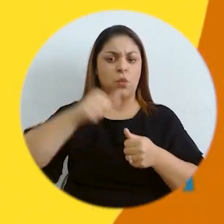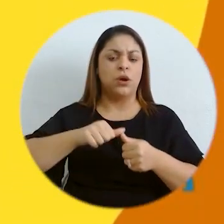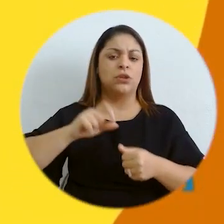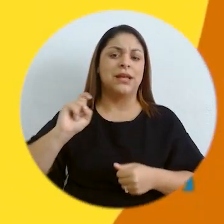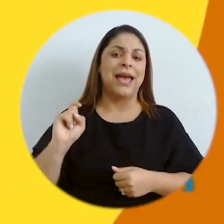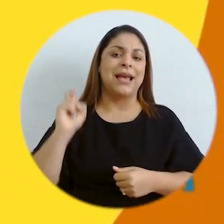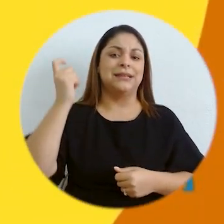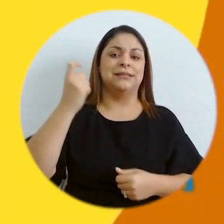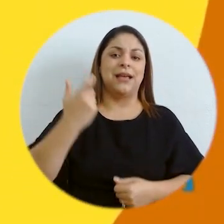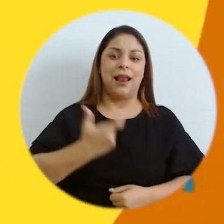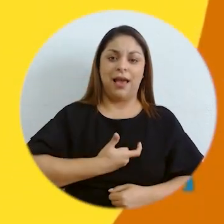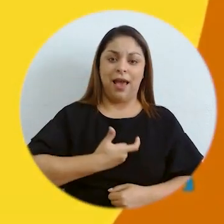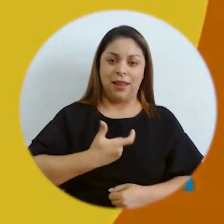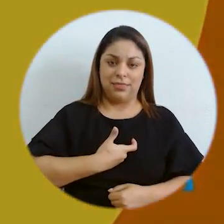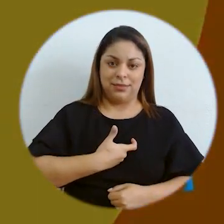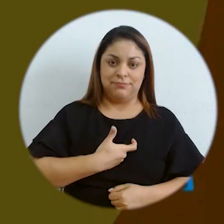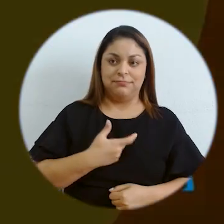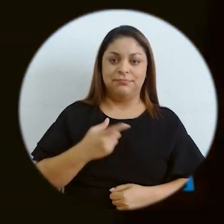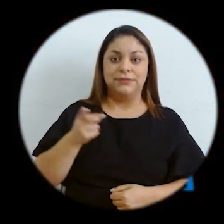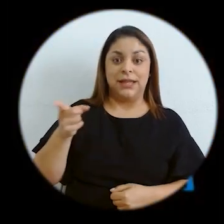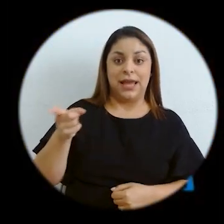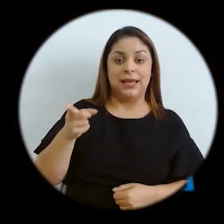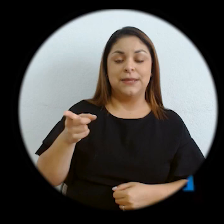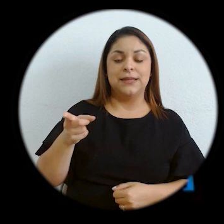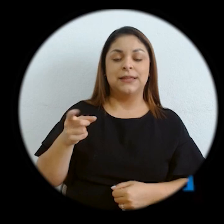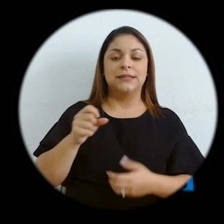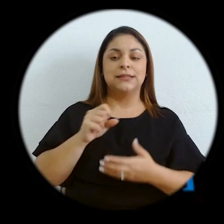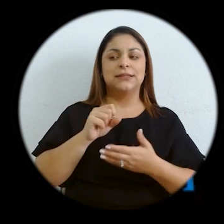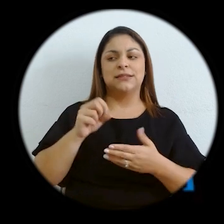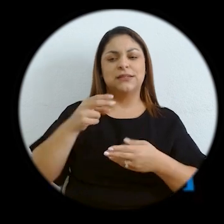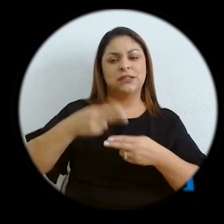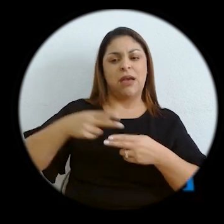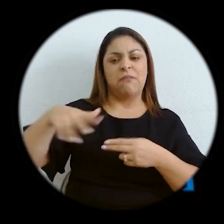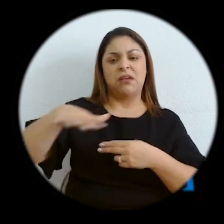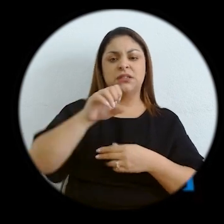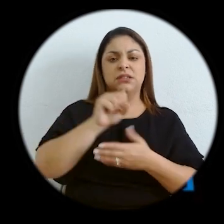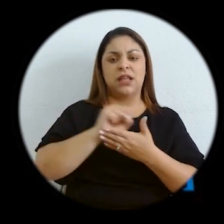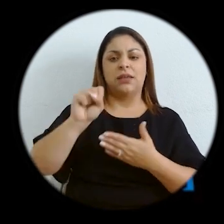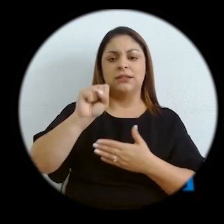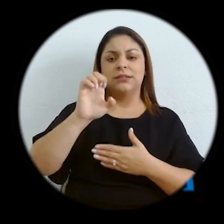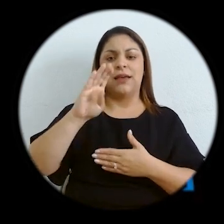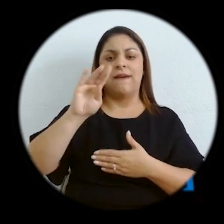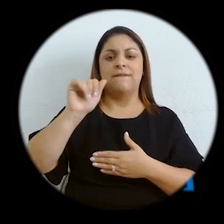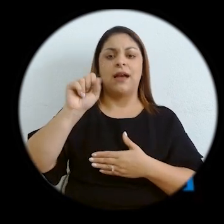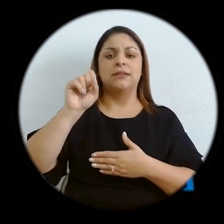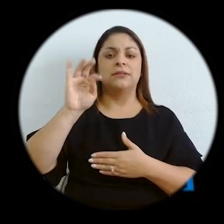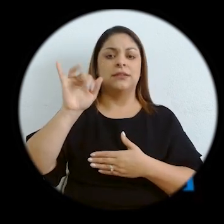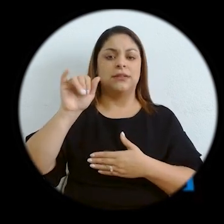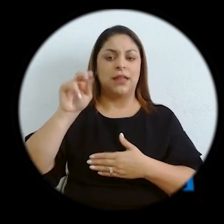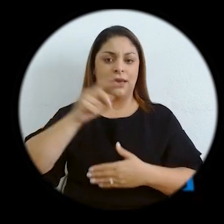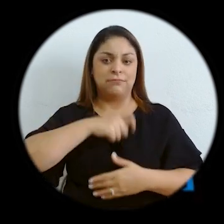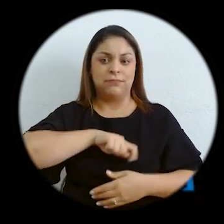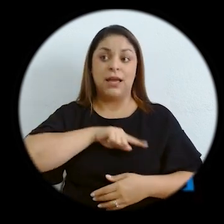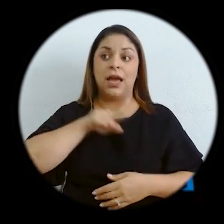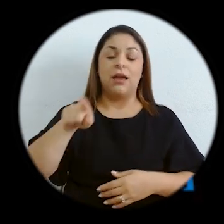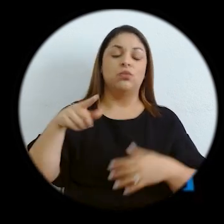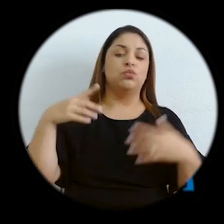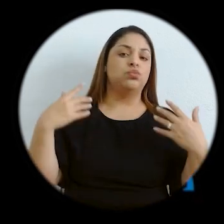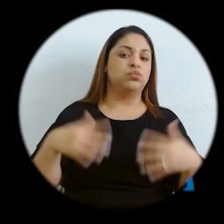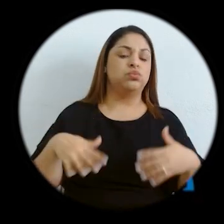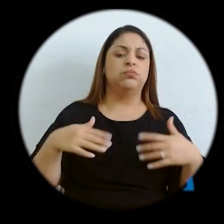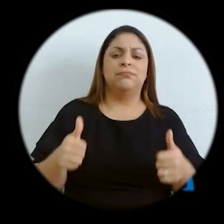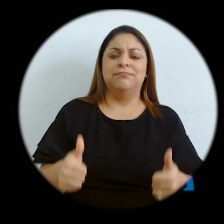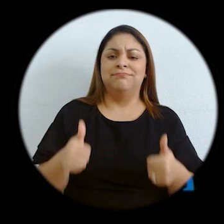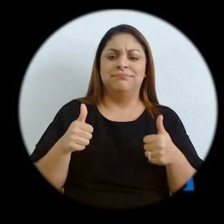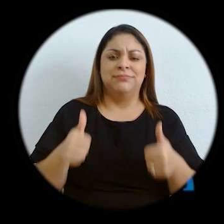un exalcalde de San Sebastián, que hizo una gestión maravillosa en el sentido de